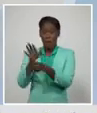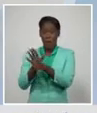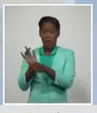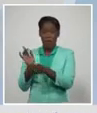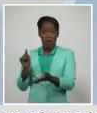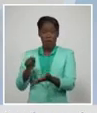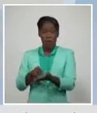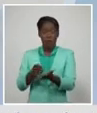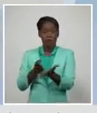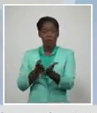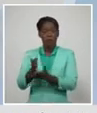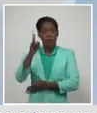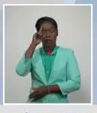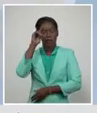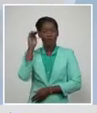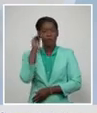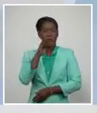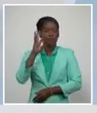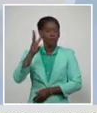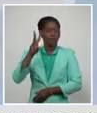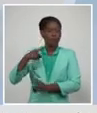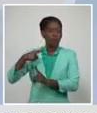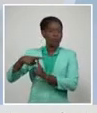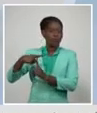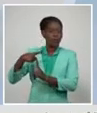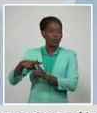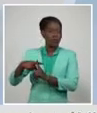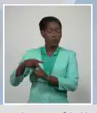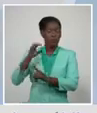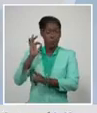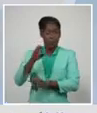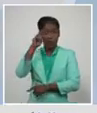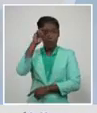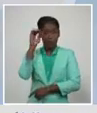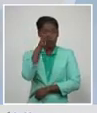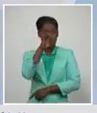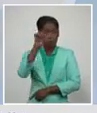ingresados positivos, activos,